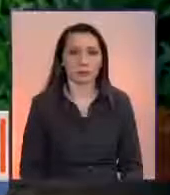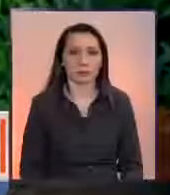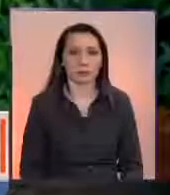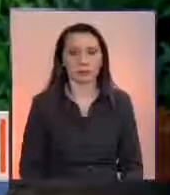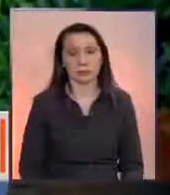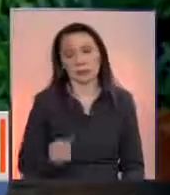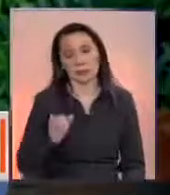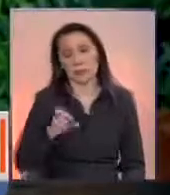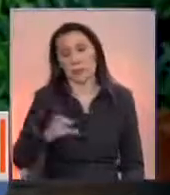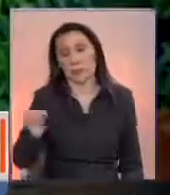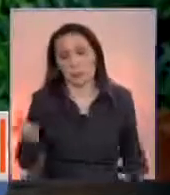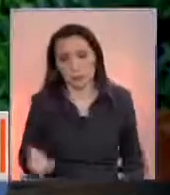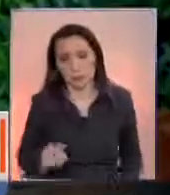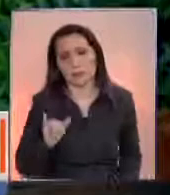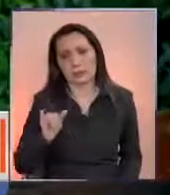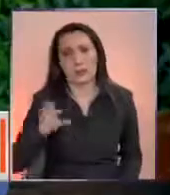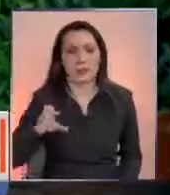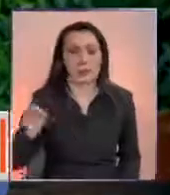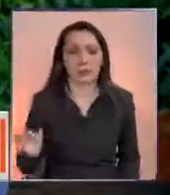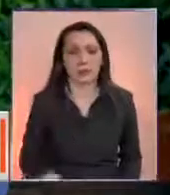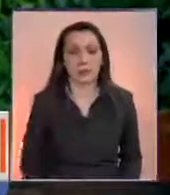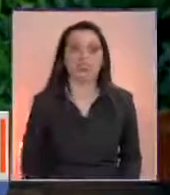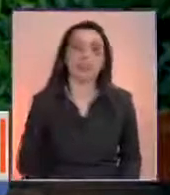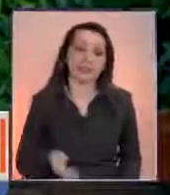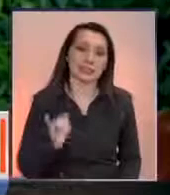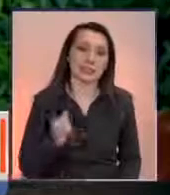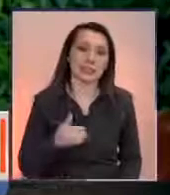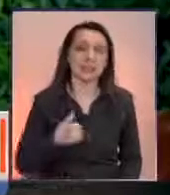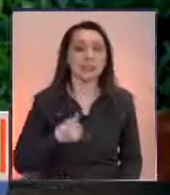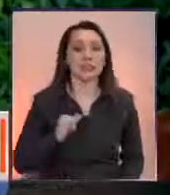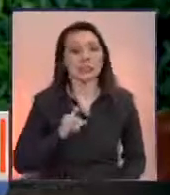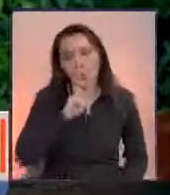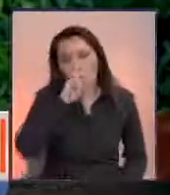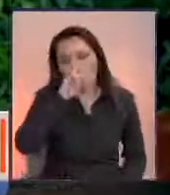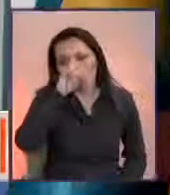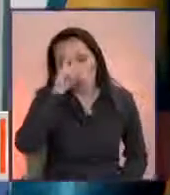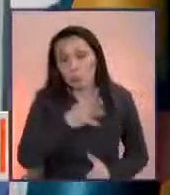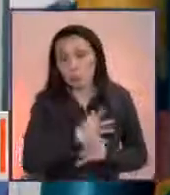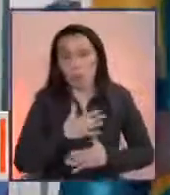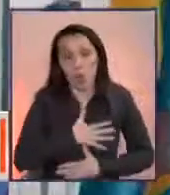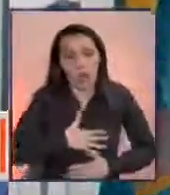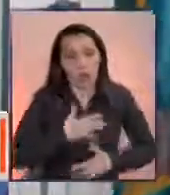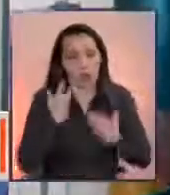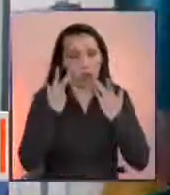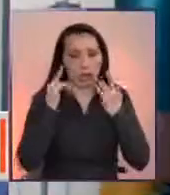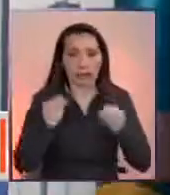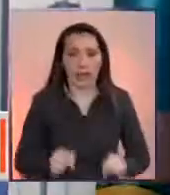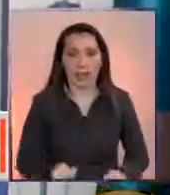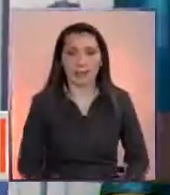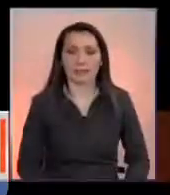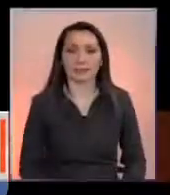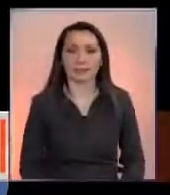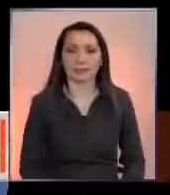¡Tipo! No, sí, sí, sí me acostumbro, estoy muy contenta aquí, ¿eh?